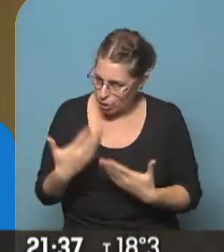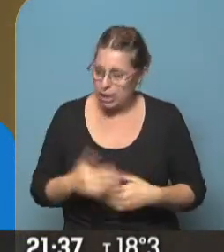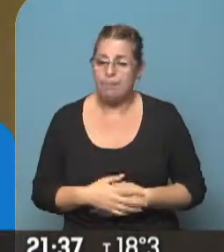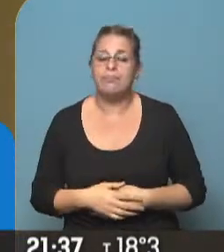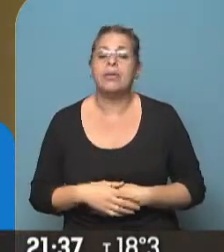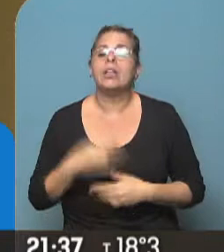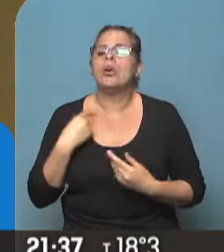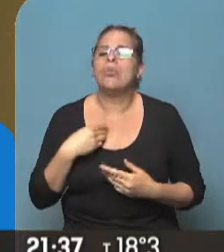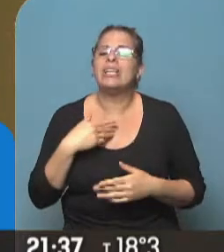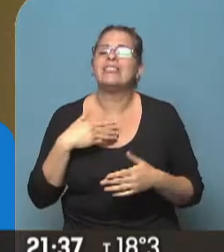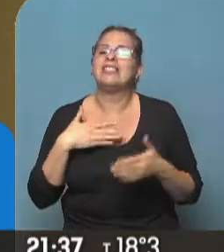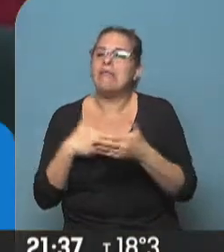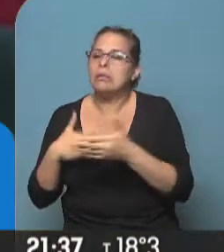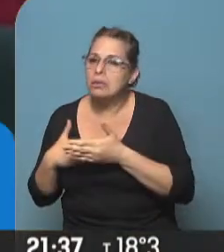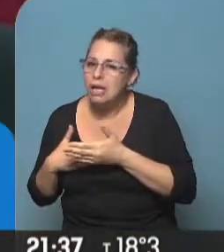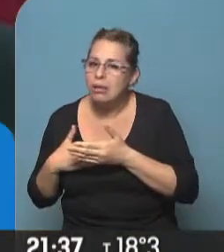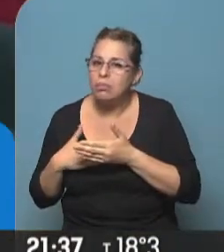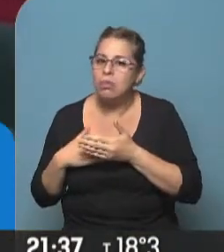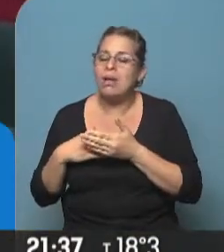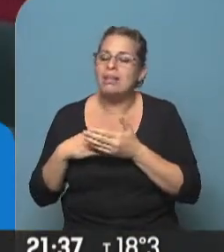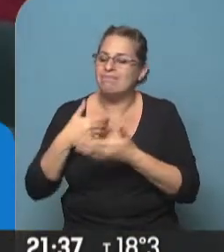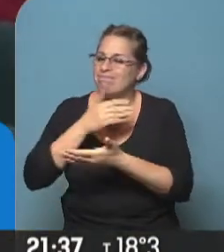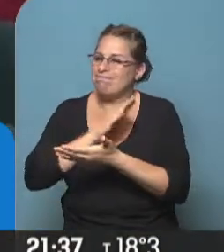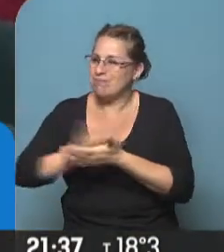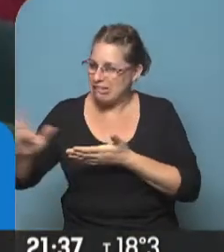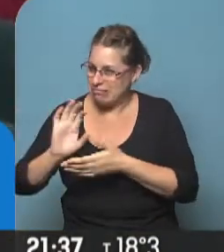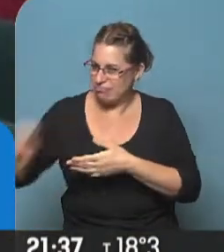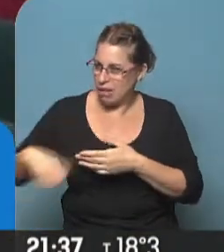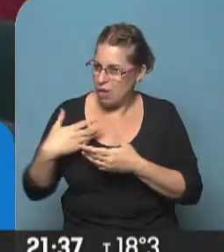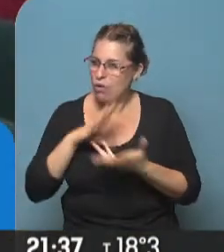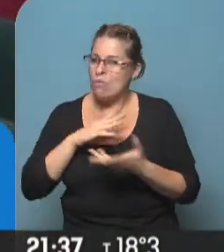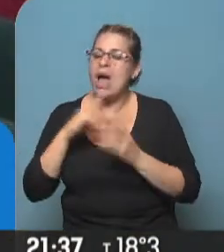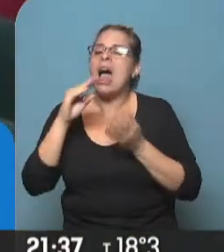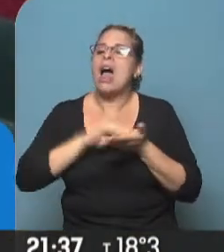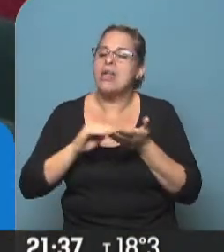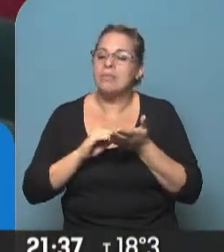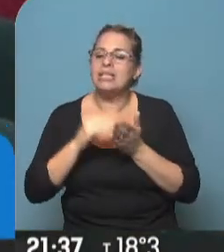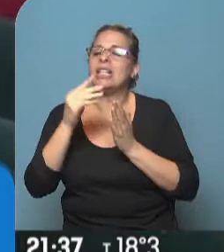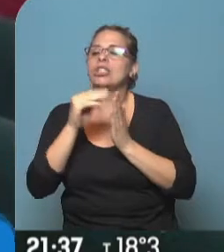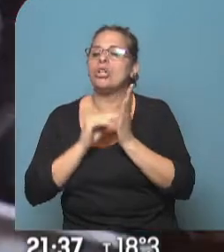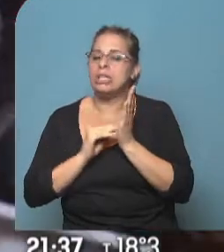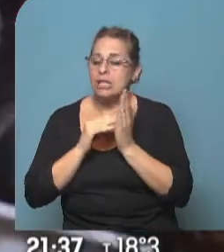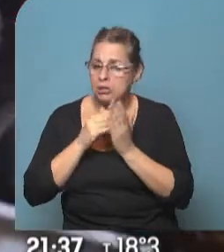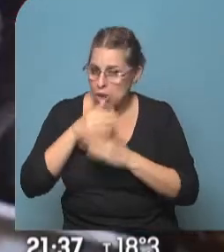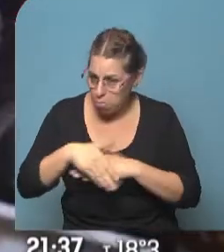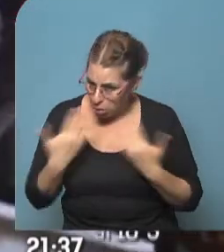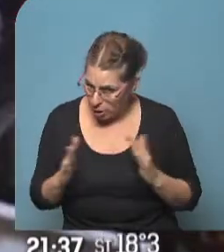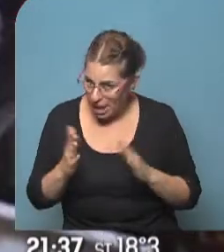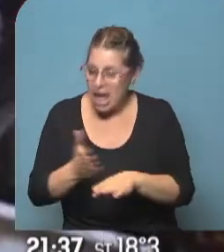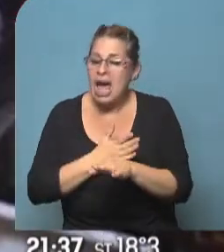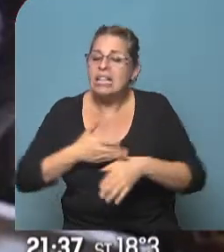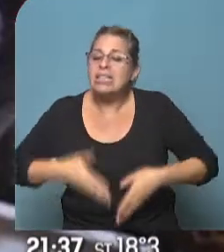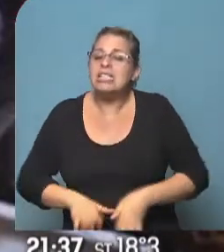remover un obstáculo en para la inscripción sea administrativa este tipo de nacimientos que antes solamente